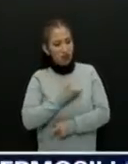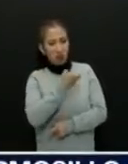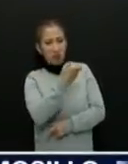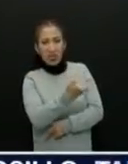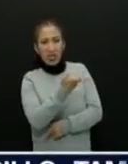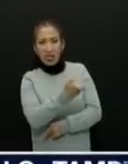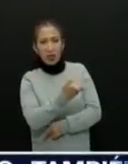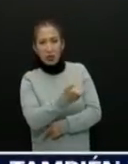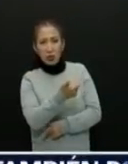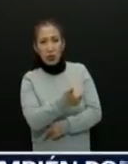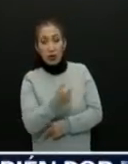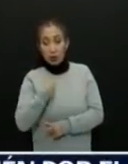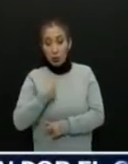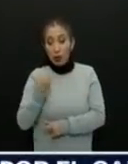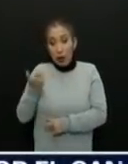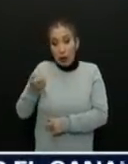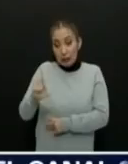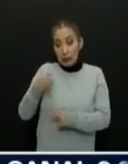así llegué